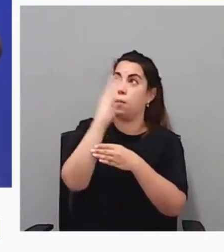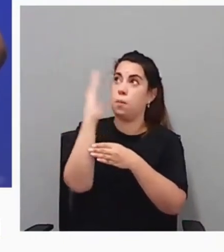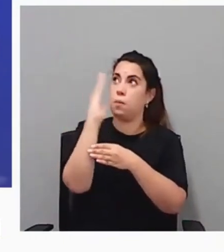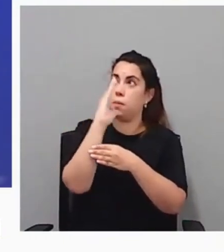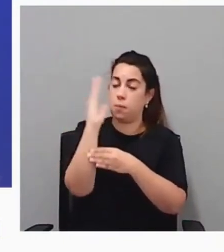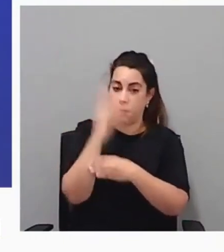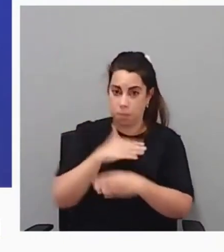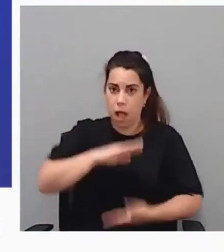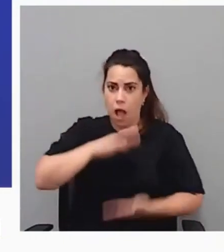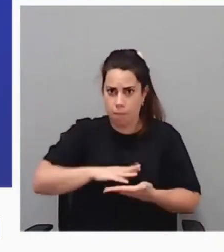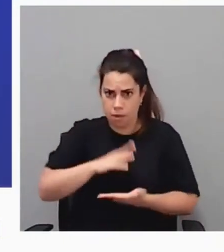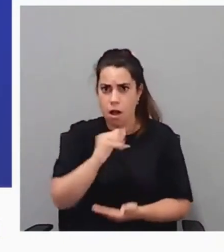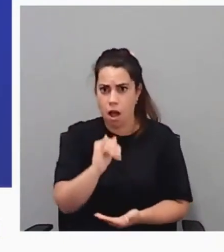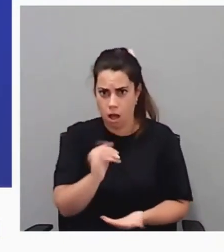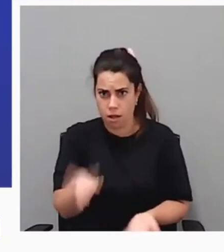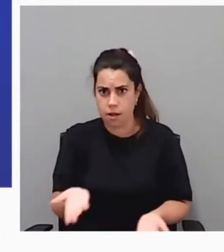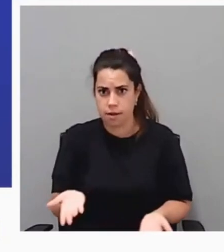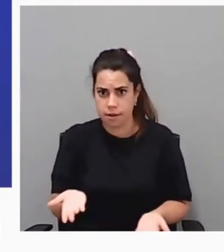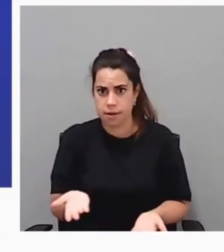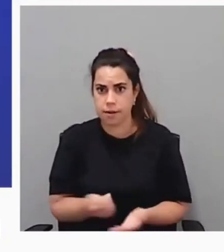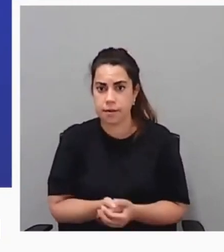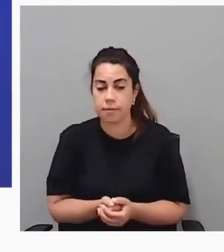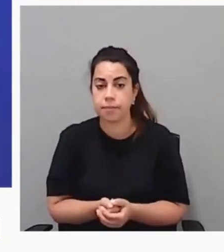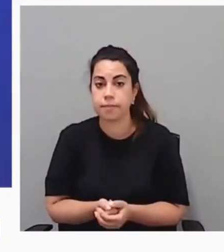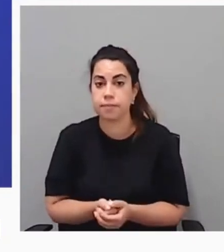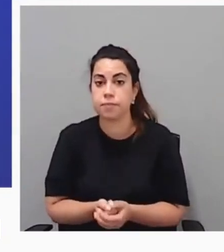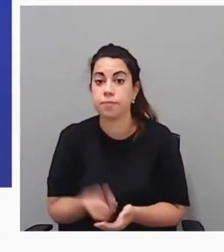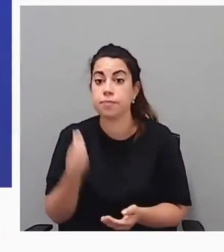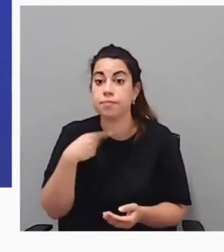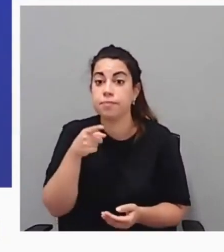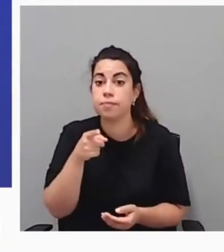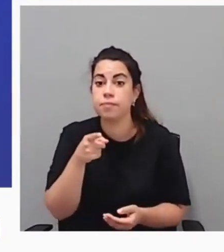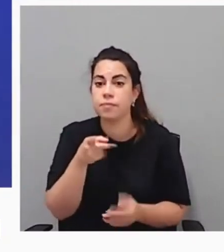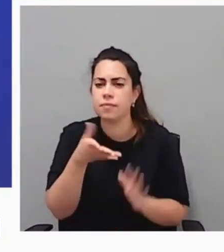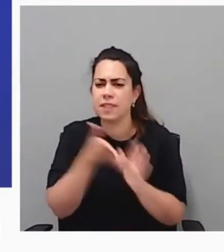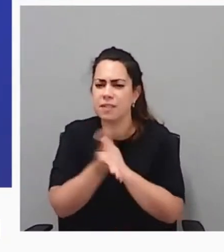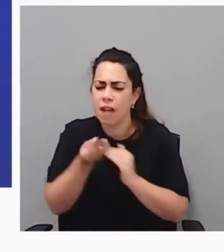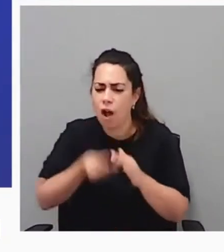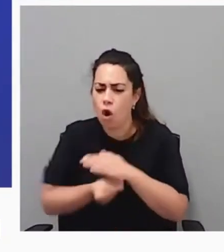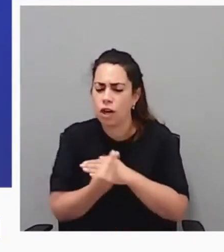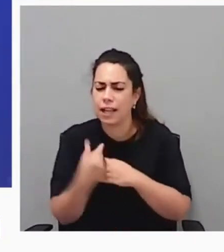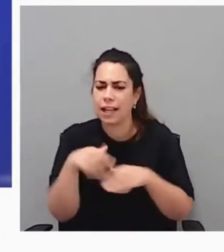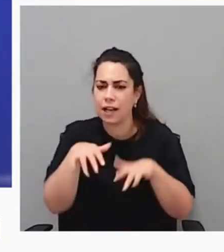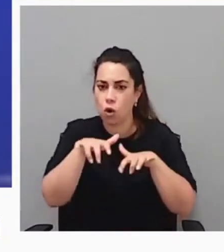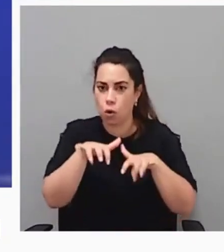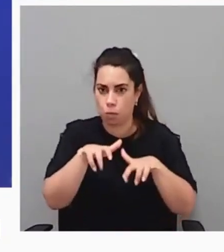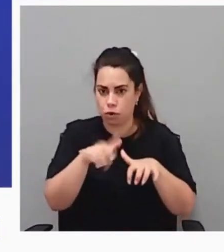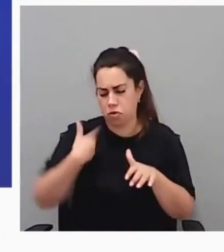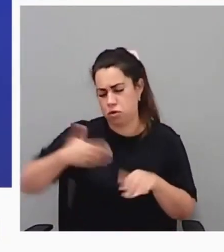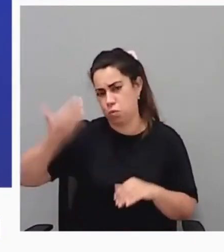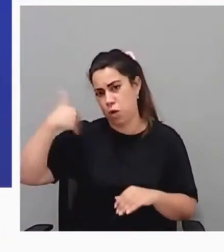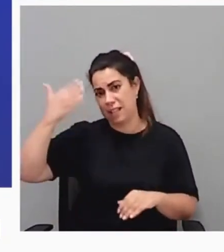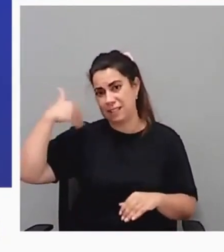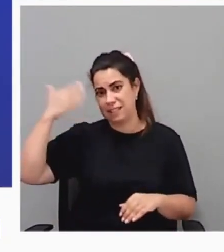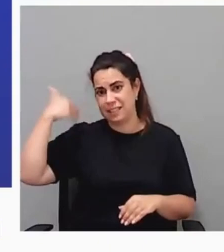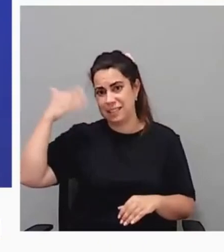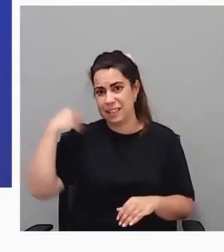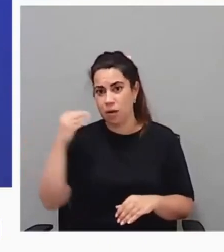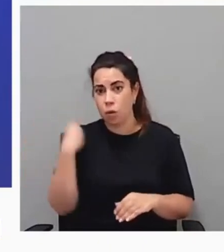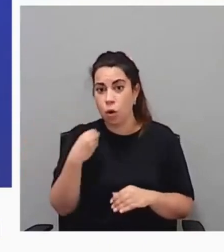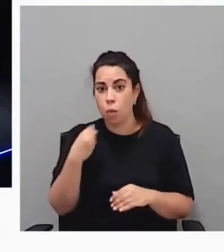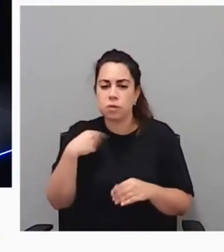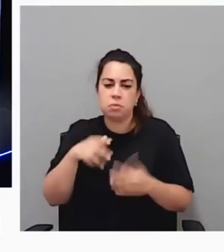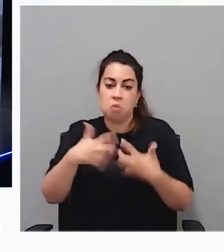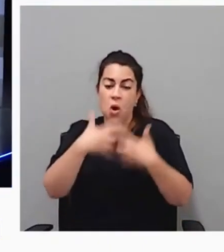crea materia inteligente. Ese es el origen de la computación, que es muy antiguo. La creación de máquinas empieza,